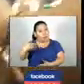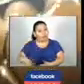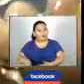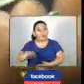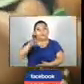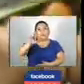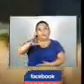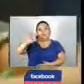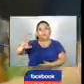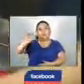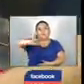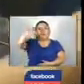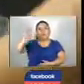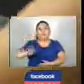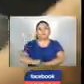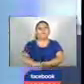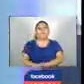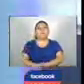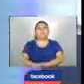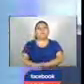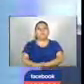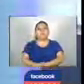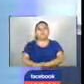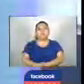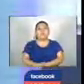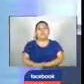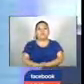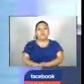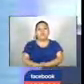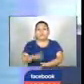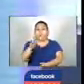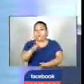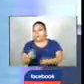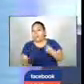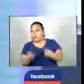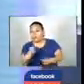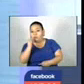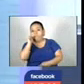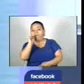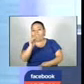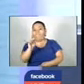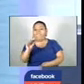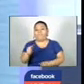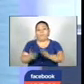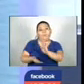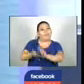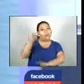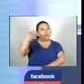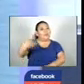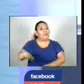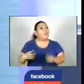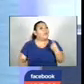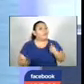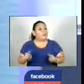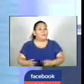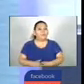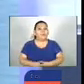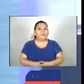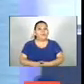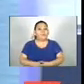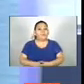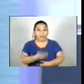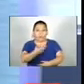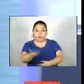un 35% de ellos. De momento, categorías en las cuales hemos visto un incremento de